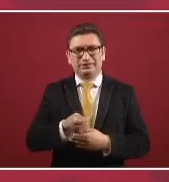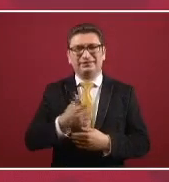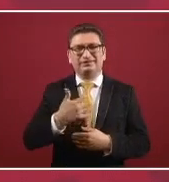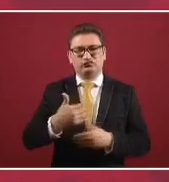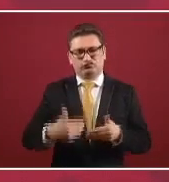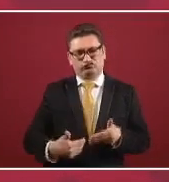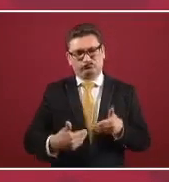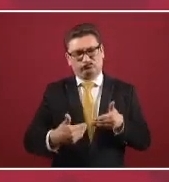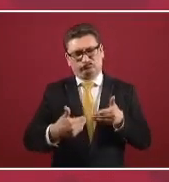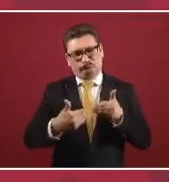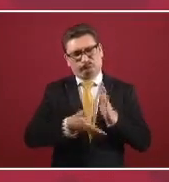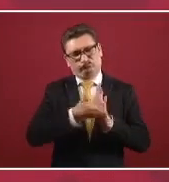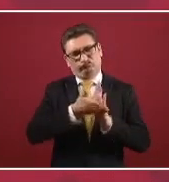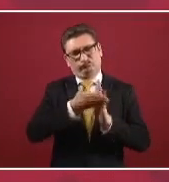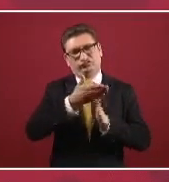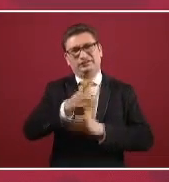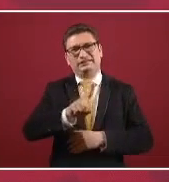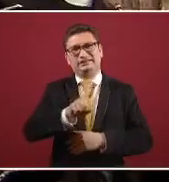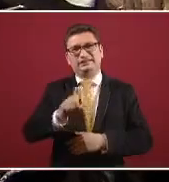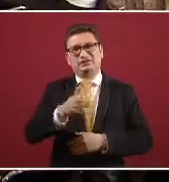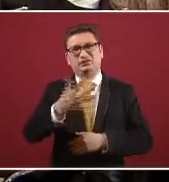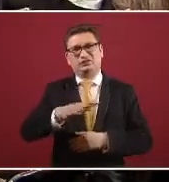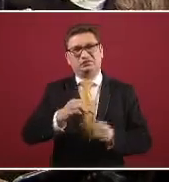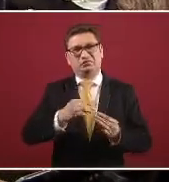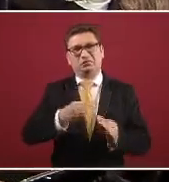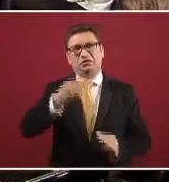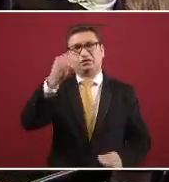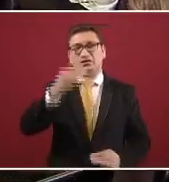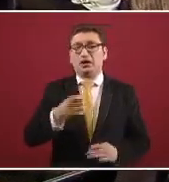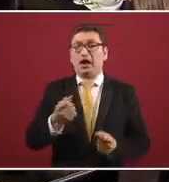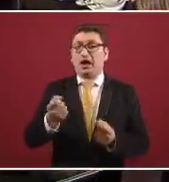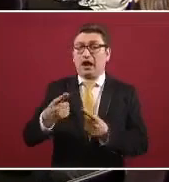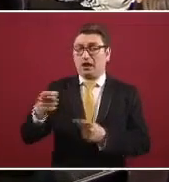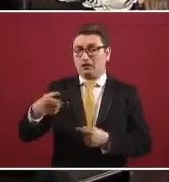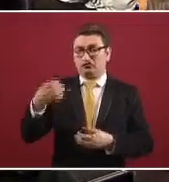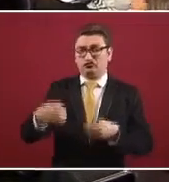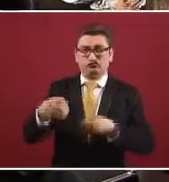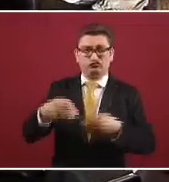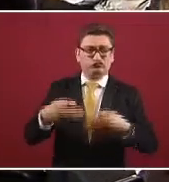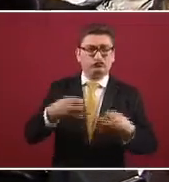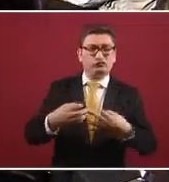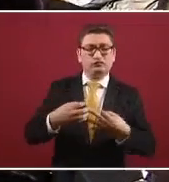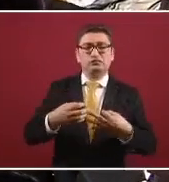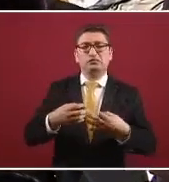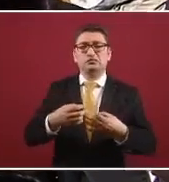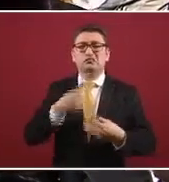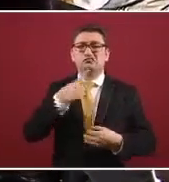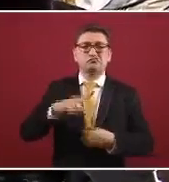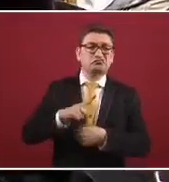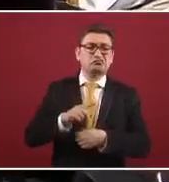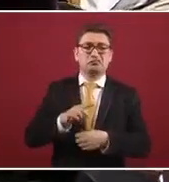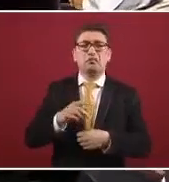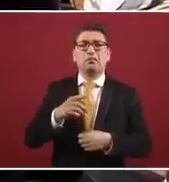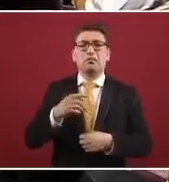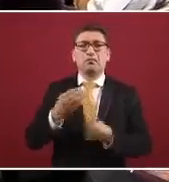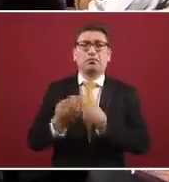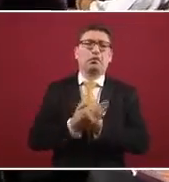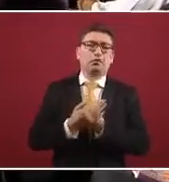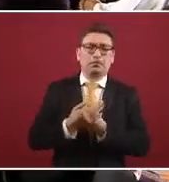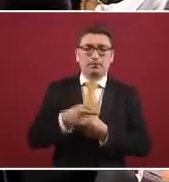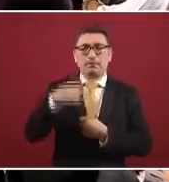110. Hubo amparos, el Poder Judicial detuvo la obra